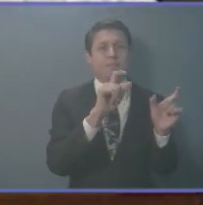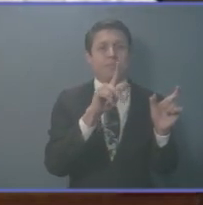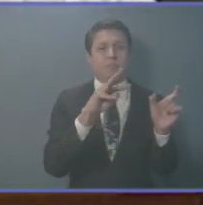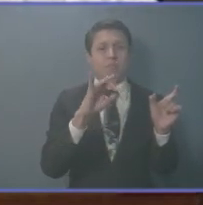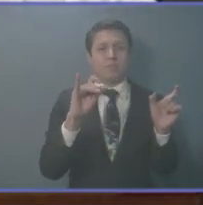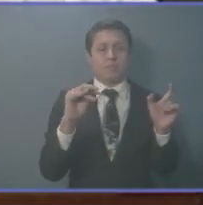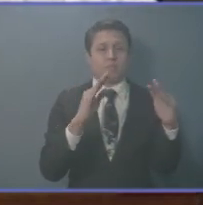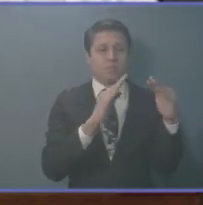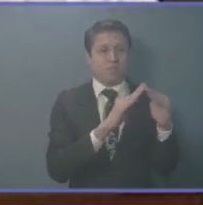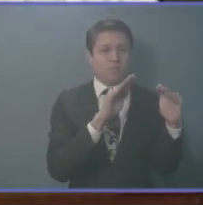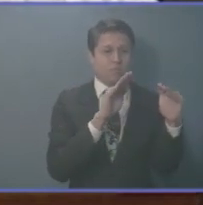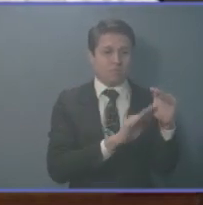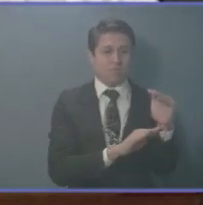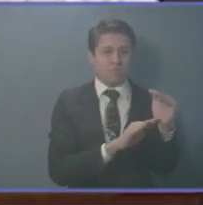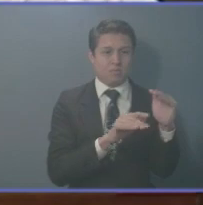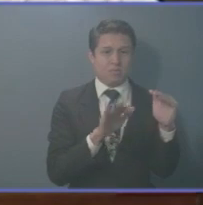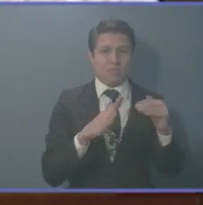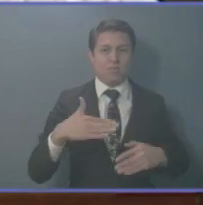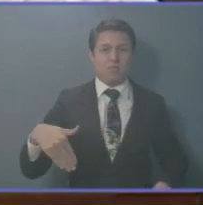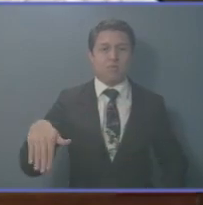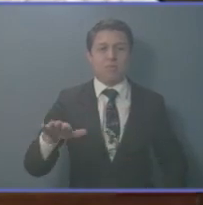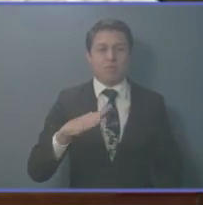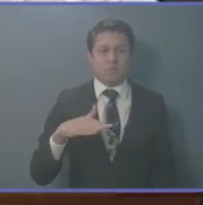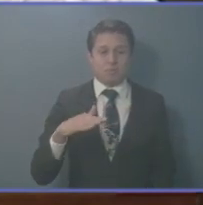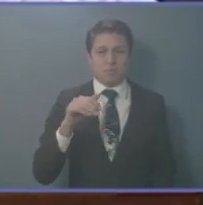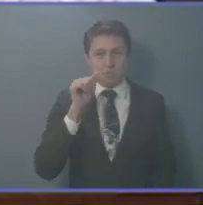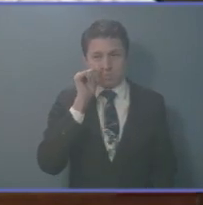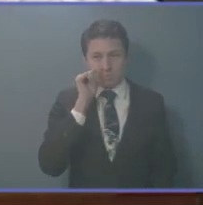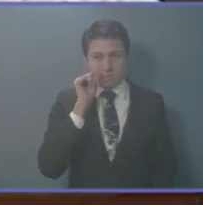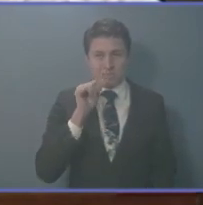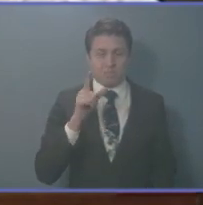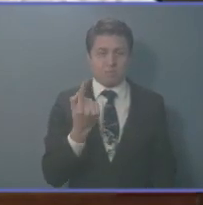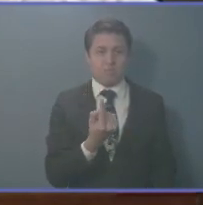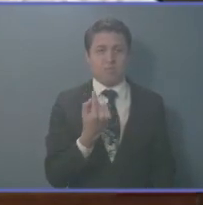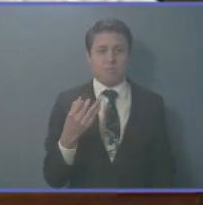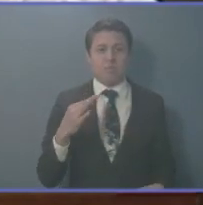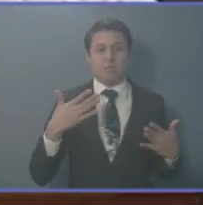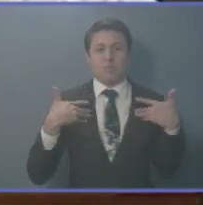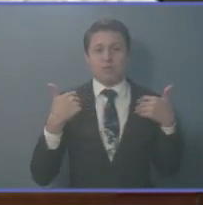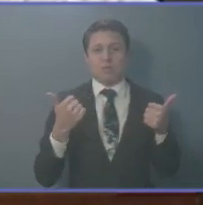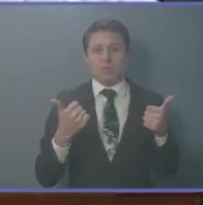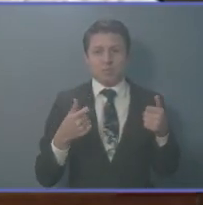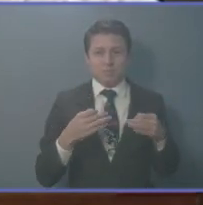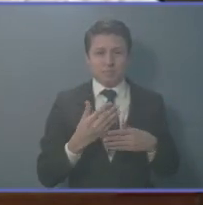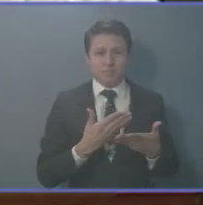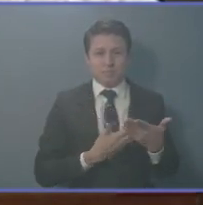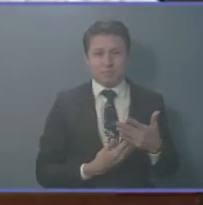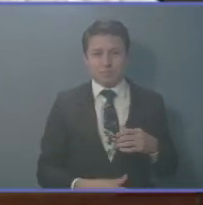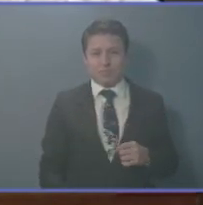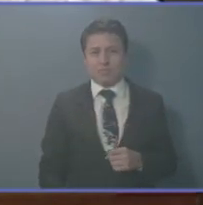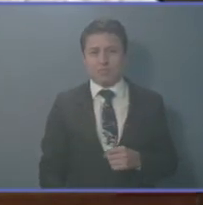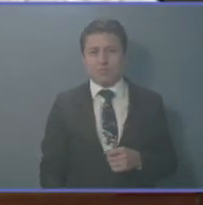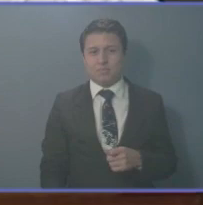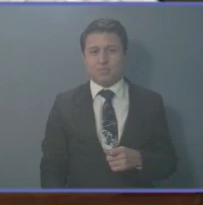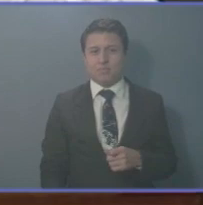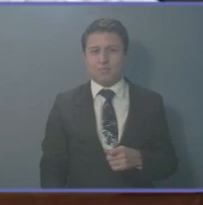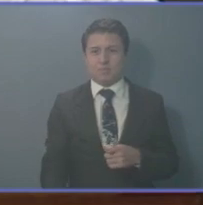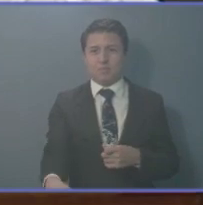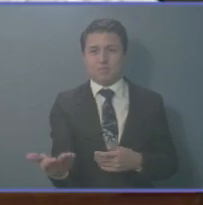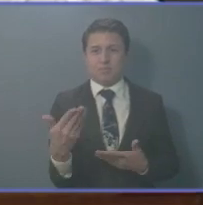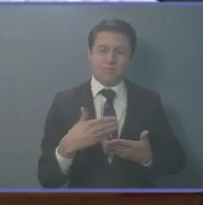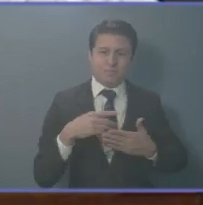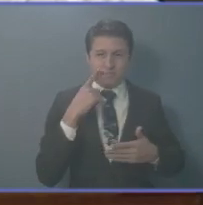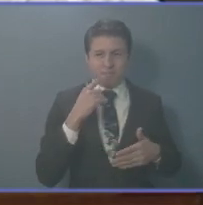mecanismo utilizado dentro de un establecimiento designado por la autoridad de salud para separar los casos confirmados por COVID-19 de